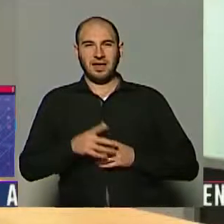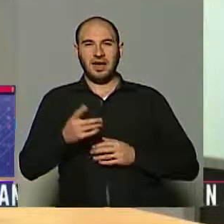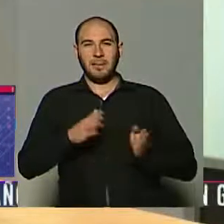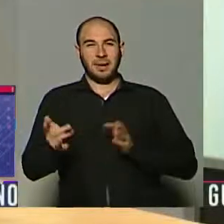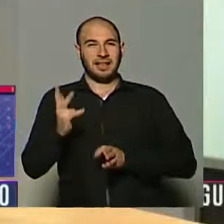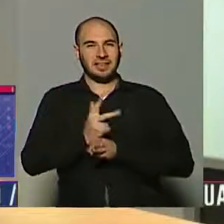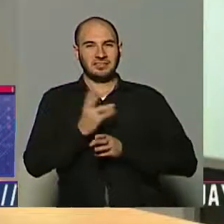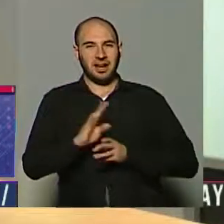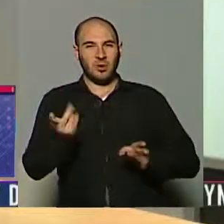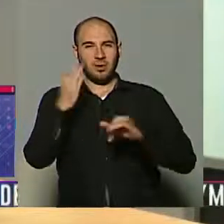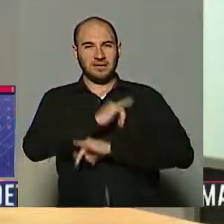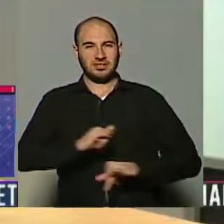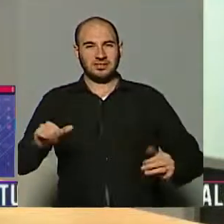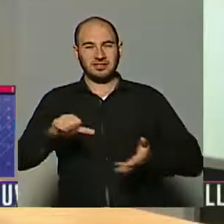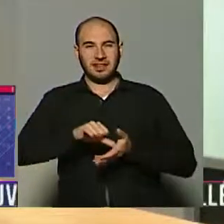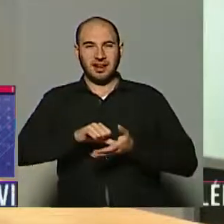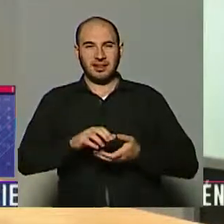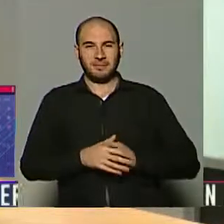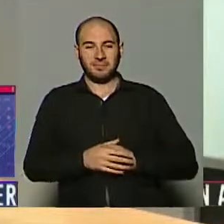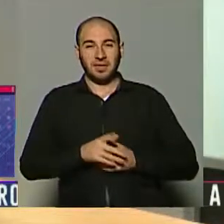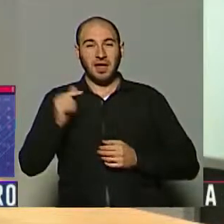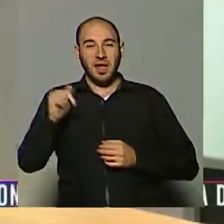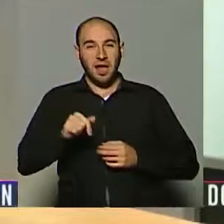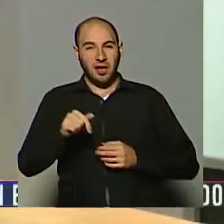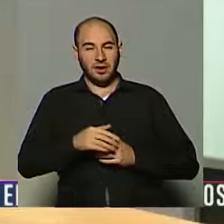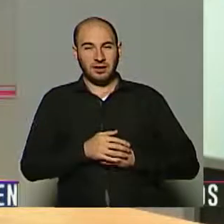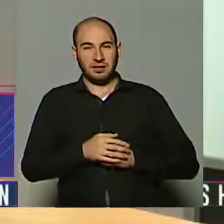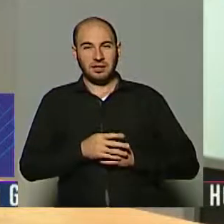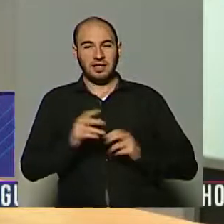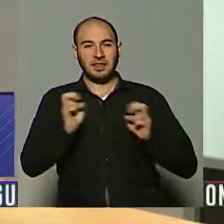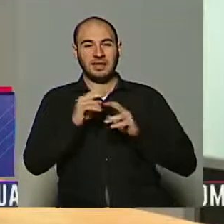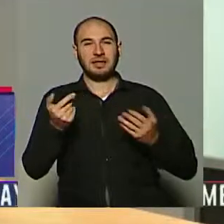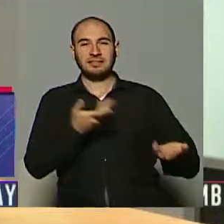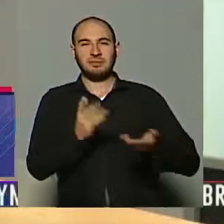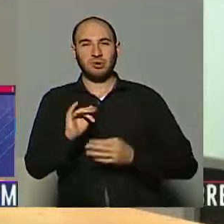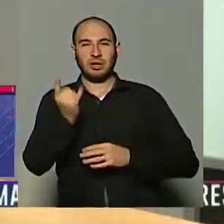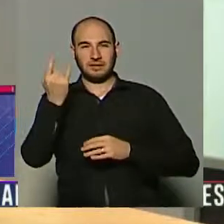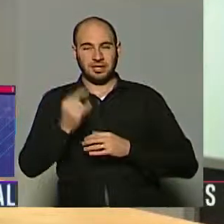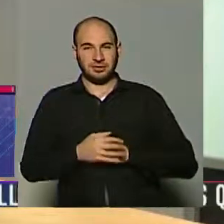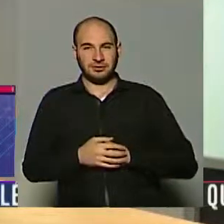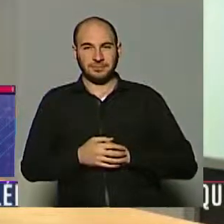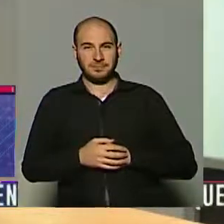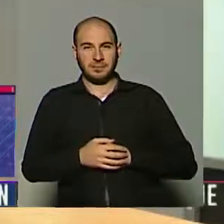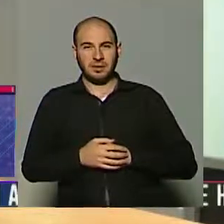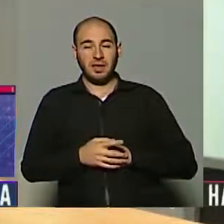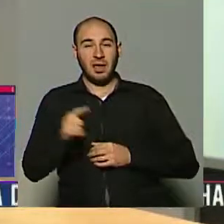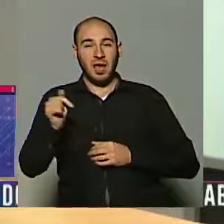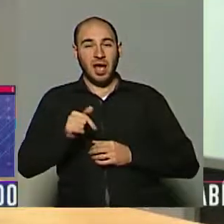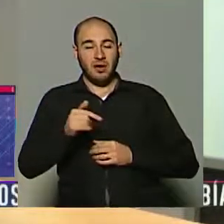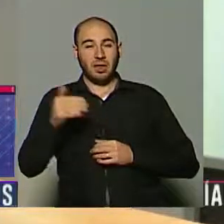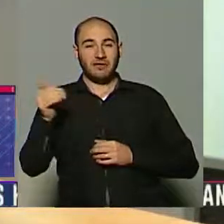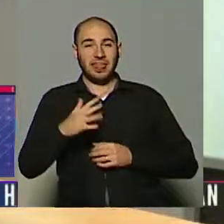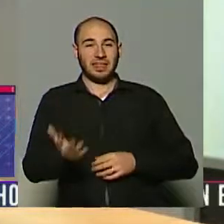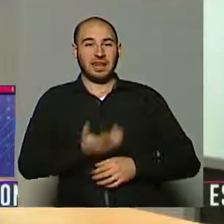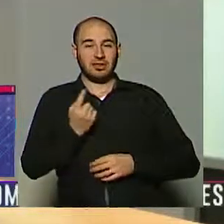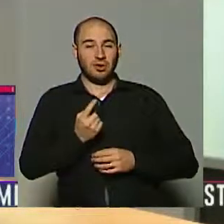Estamos en el tercer bloque de Unidiversidad Noticias, edición central, y es el momento de la columna de servicios universitarios. Y vamos a estar con el